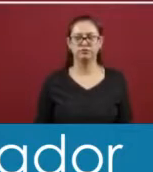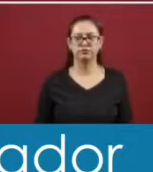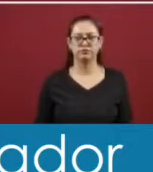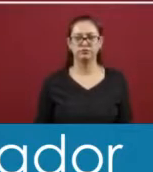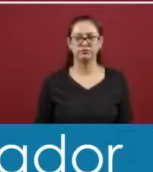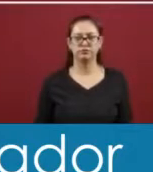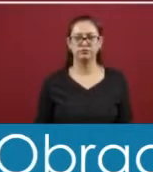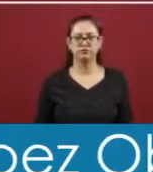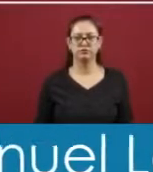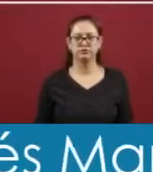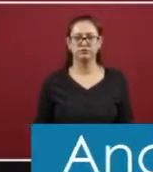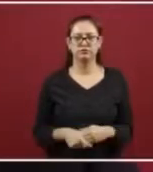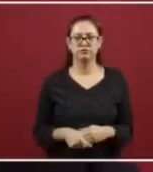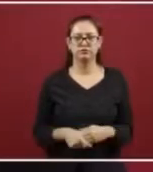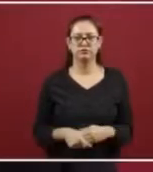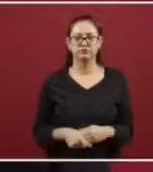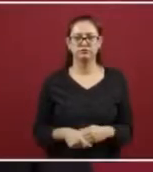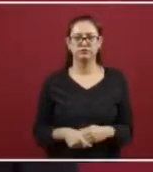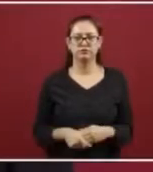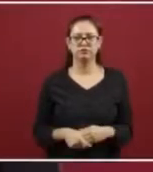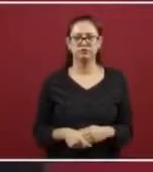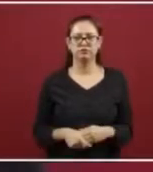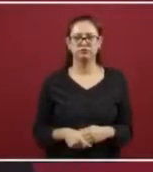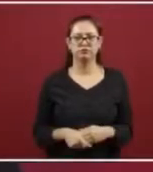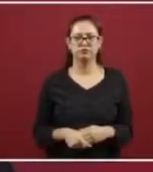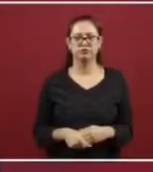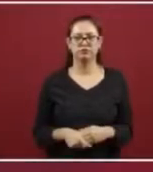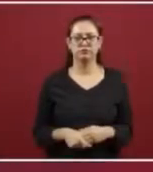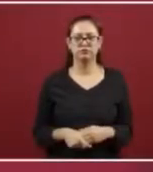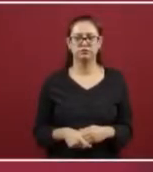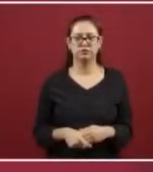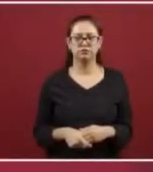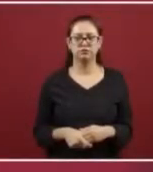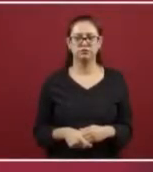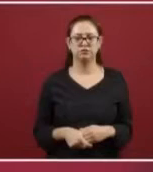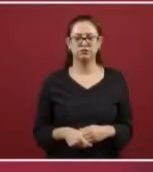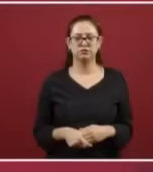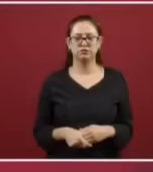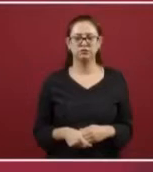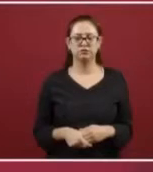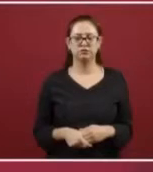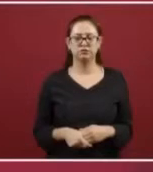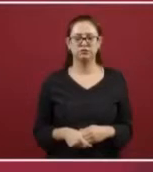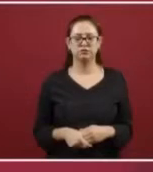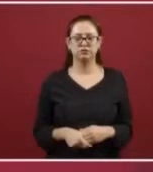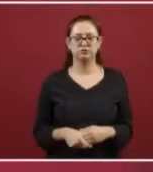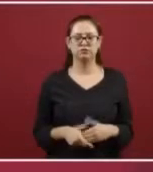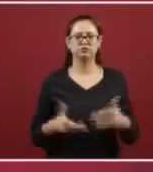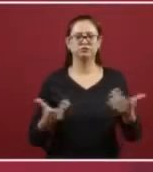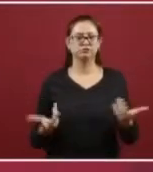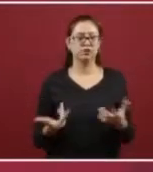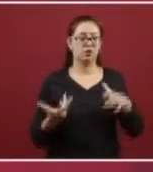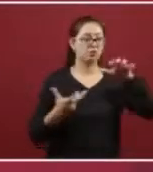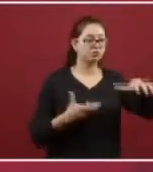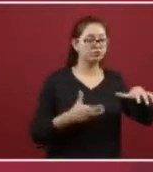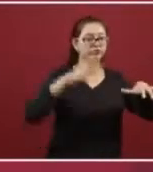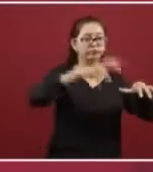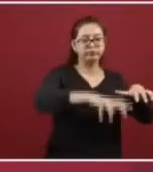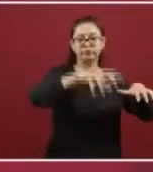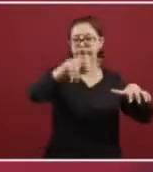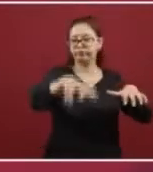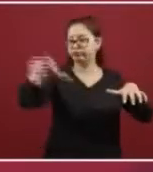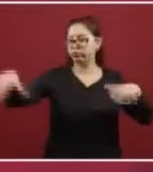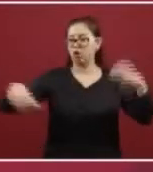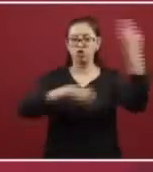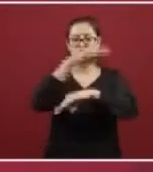de todos los sectores. Fíjese usted que López Obrador aceptó que la reforma laboral